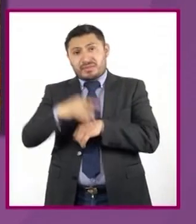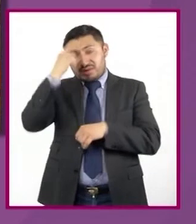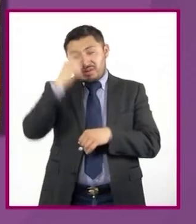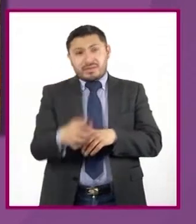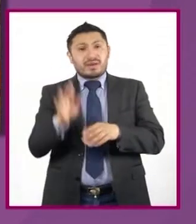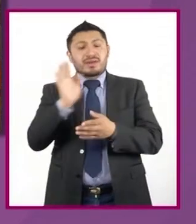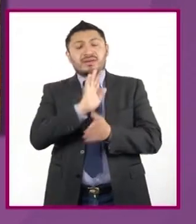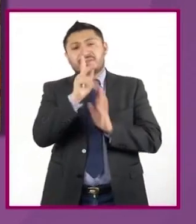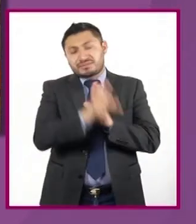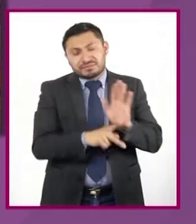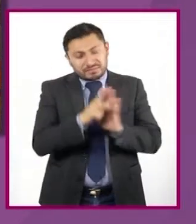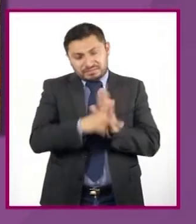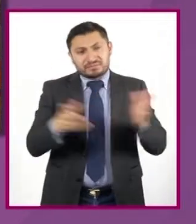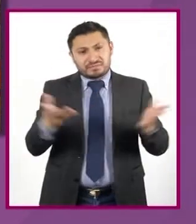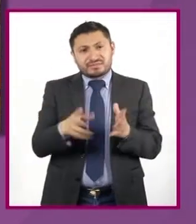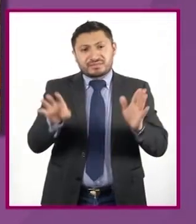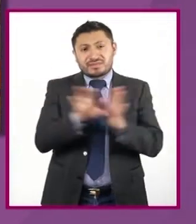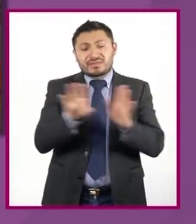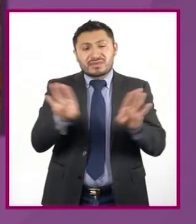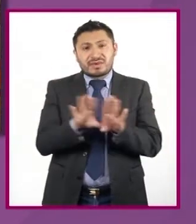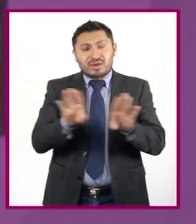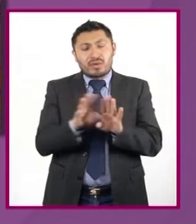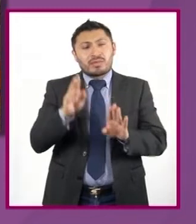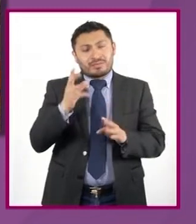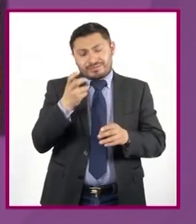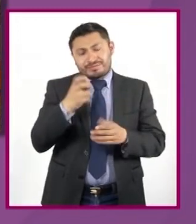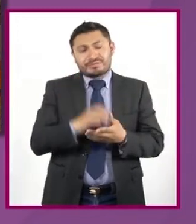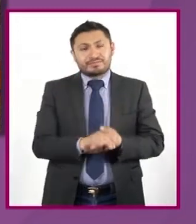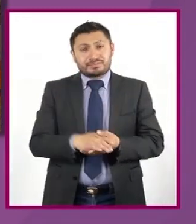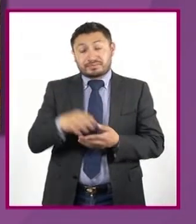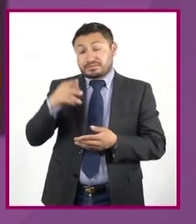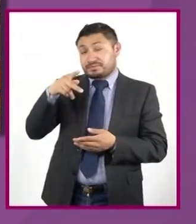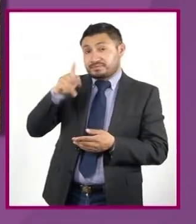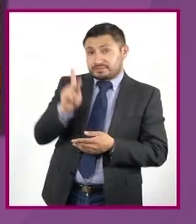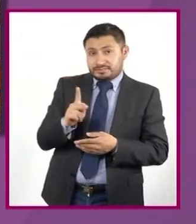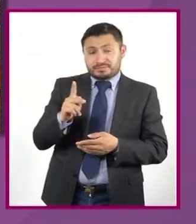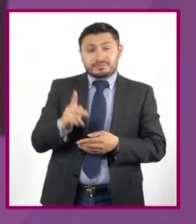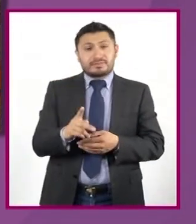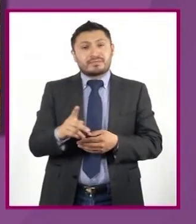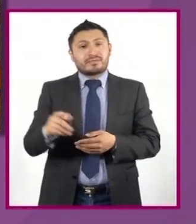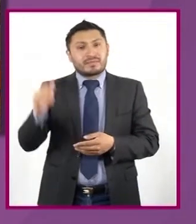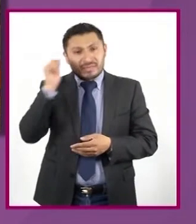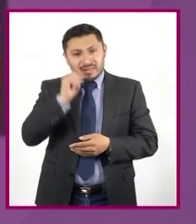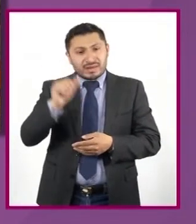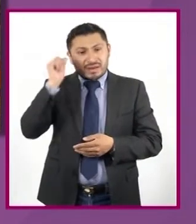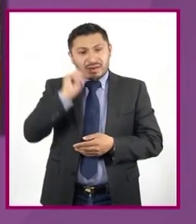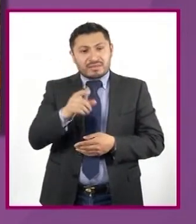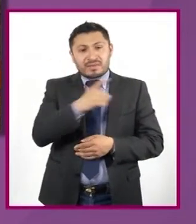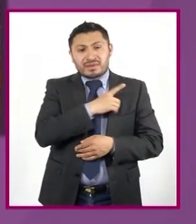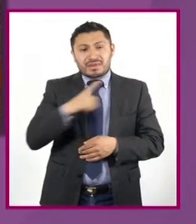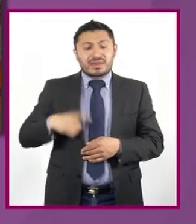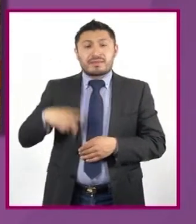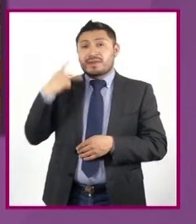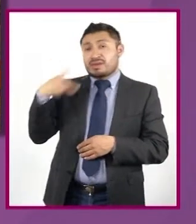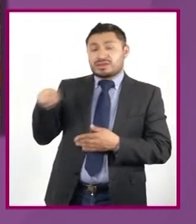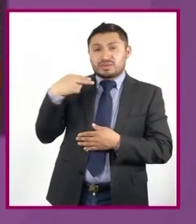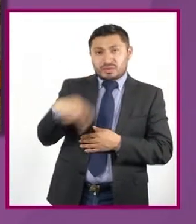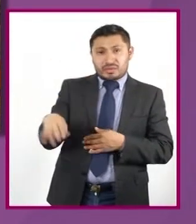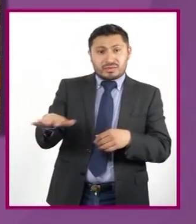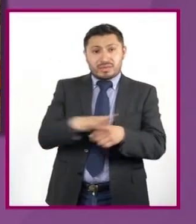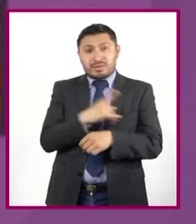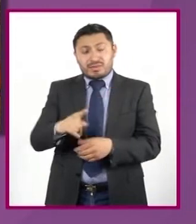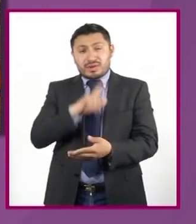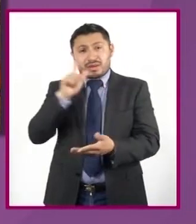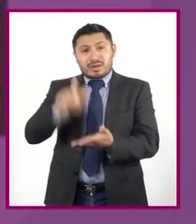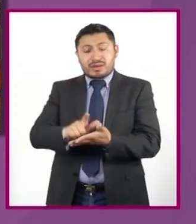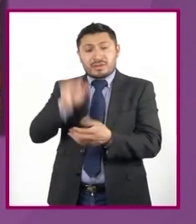una obra diferente, como en el caso de una película. Sin embargo, en los créditos siempre deberá aparecer su nombre, porque la ley